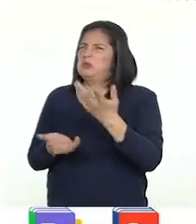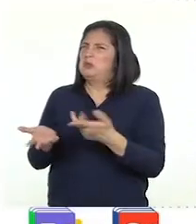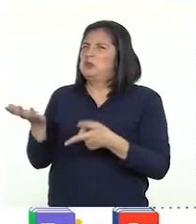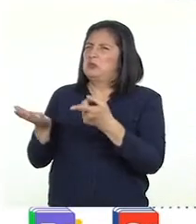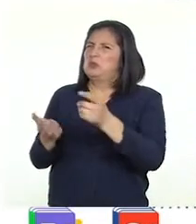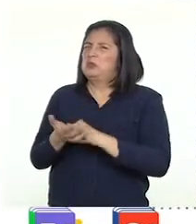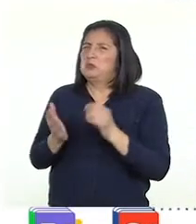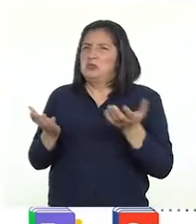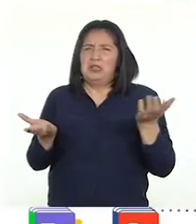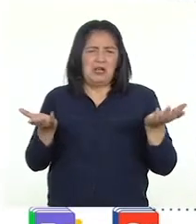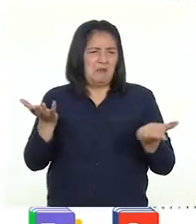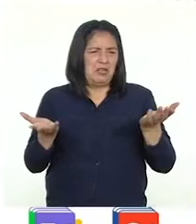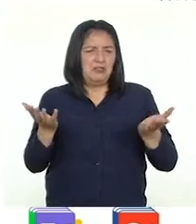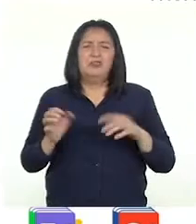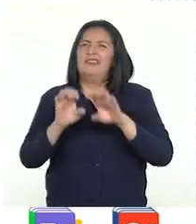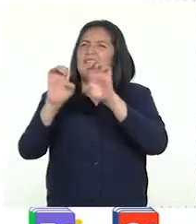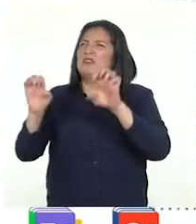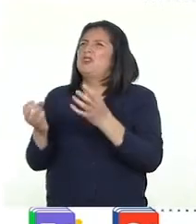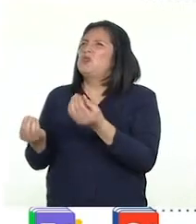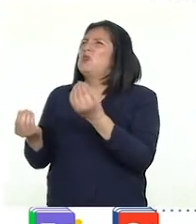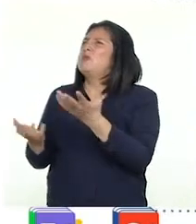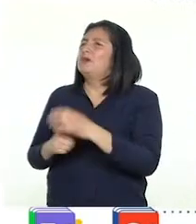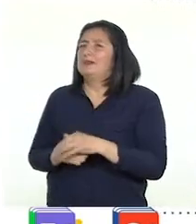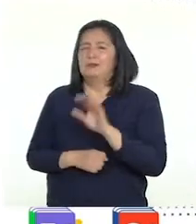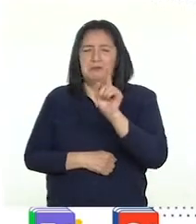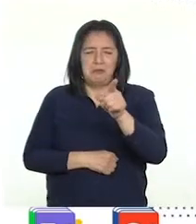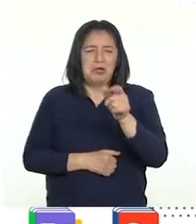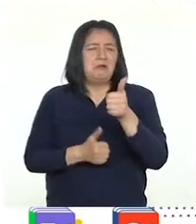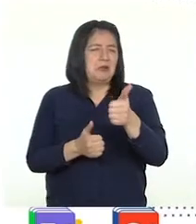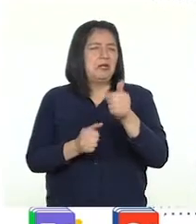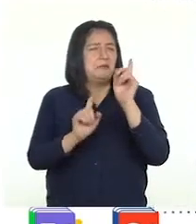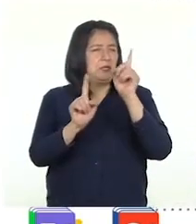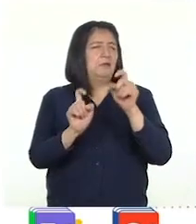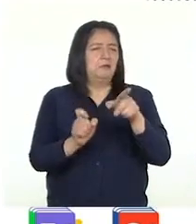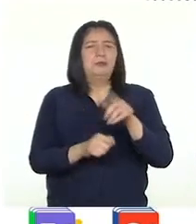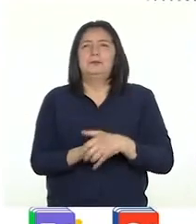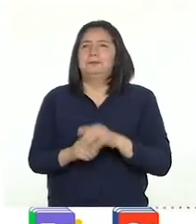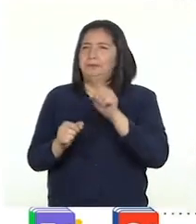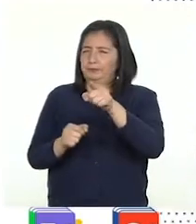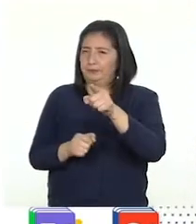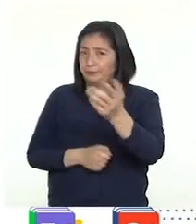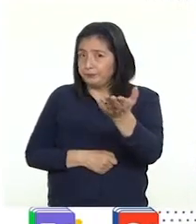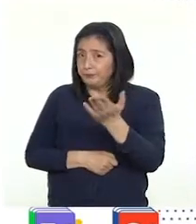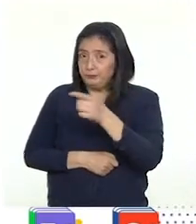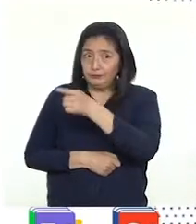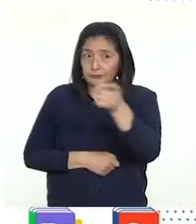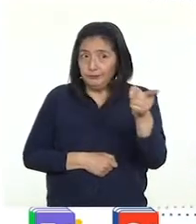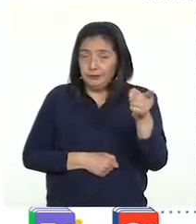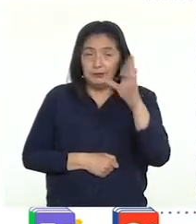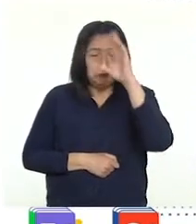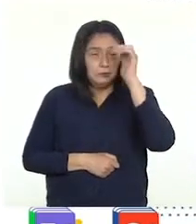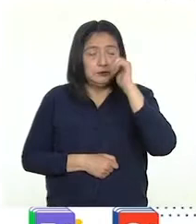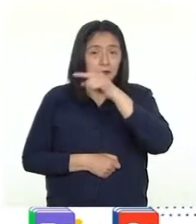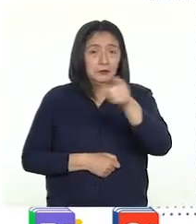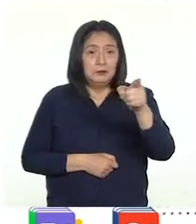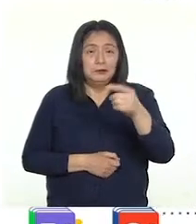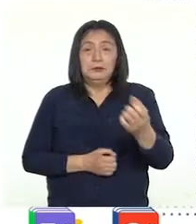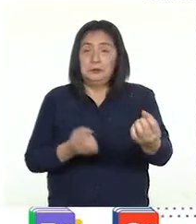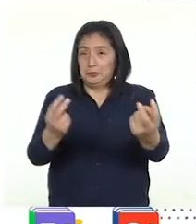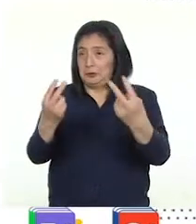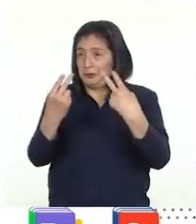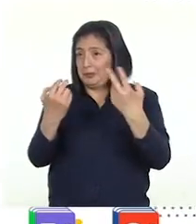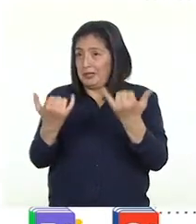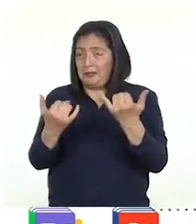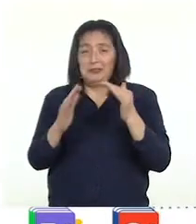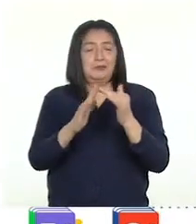que hemos hecho con las balanzas en una ecuación? ¡Gran pregunta! Te invito a ti y a todas las chicas y chicos que nos ven